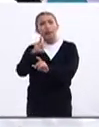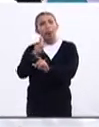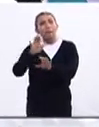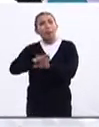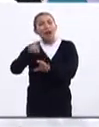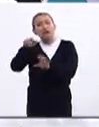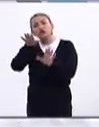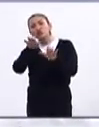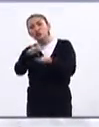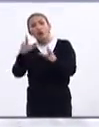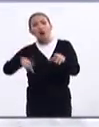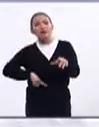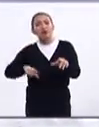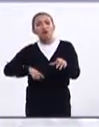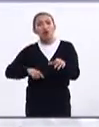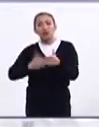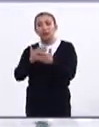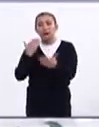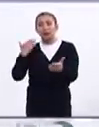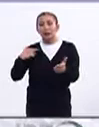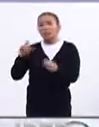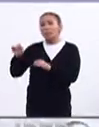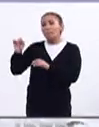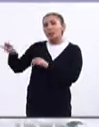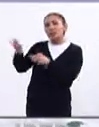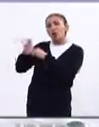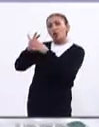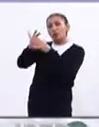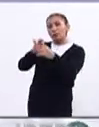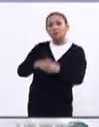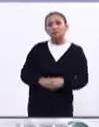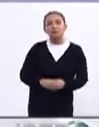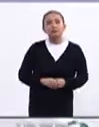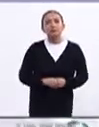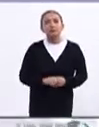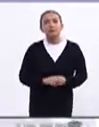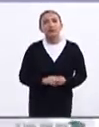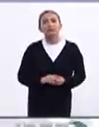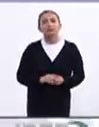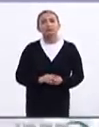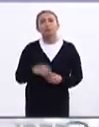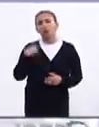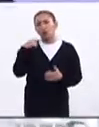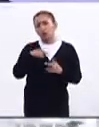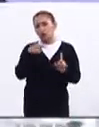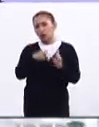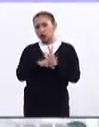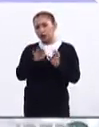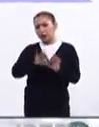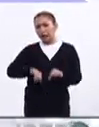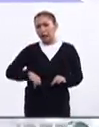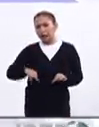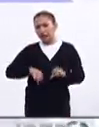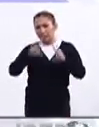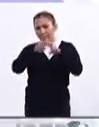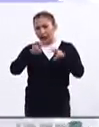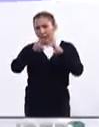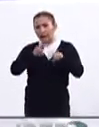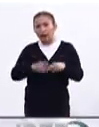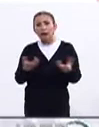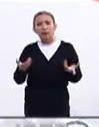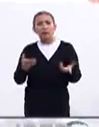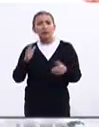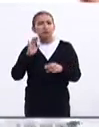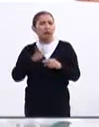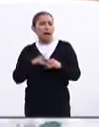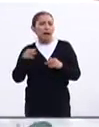sino con referencia a los gobiernos precedentes. A eso es a lo que me refiero. Sí, claro. Yo creo que un punto interesante a analizar, Javier, es, bueno,